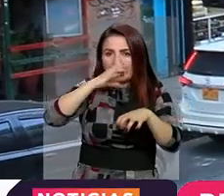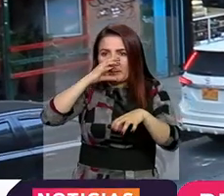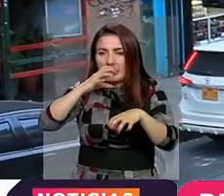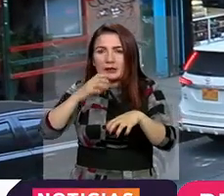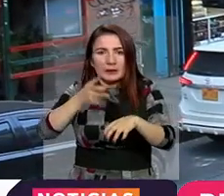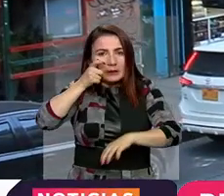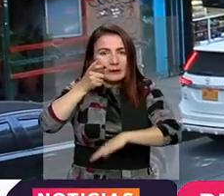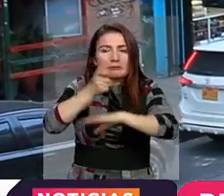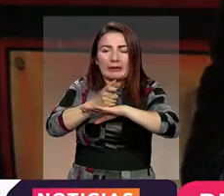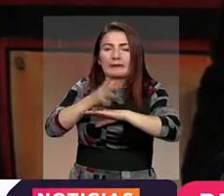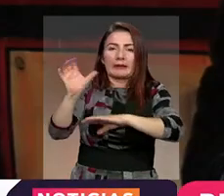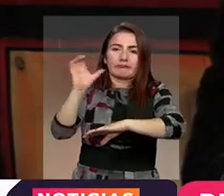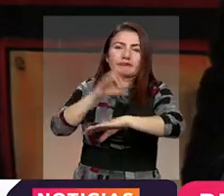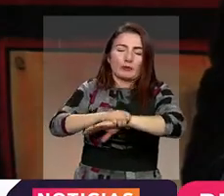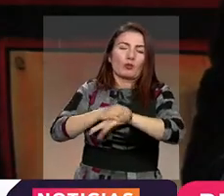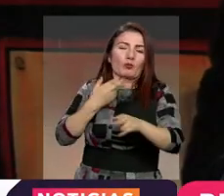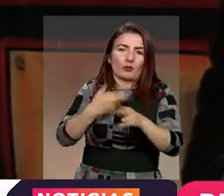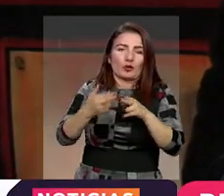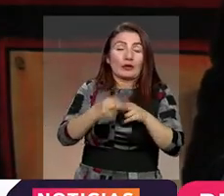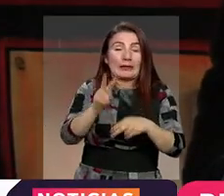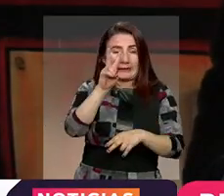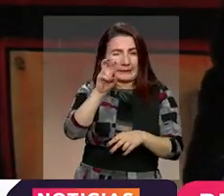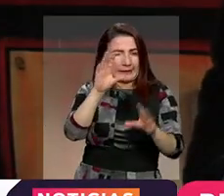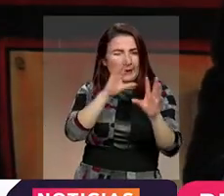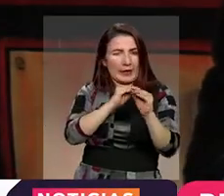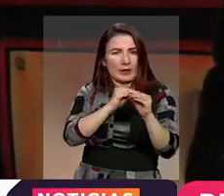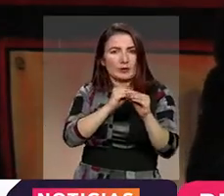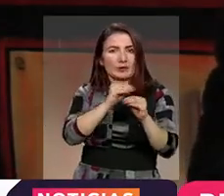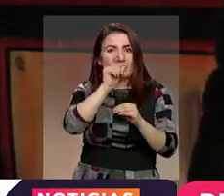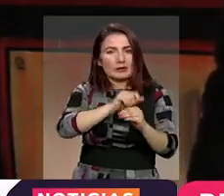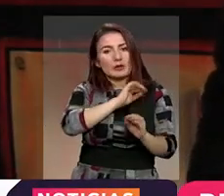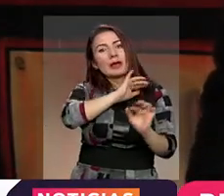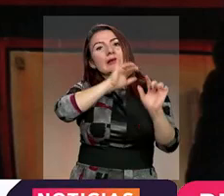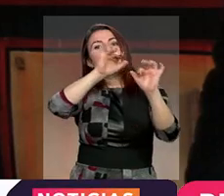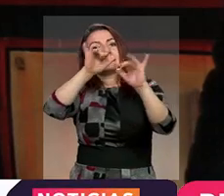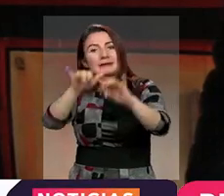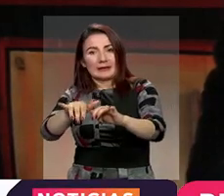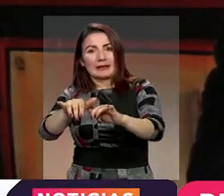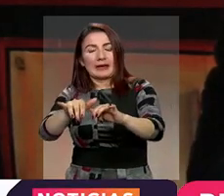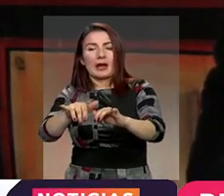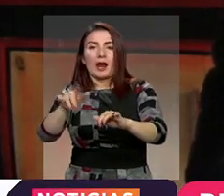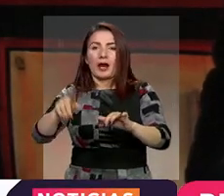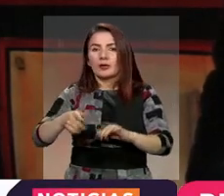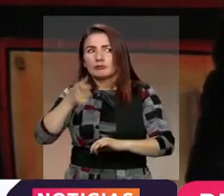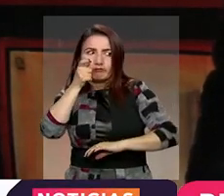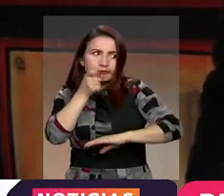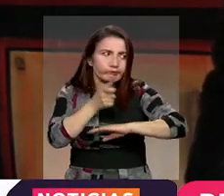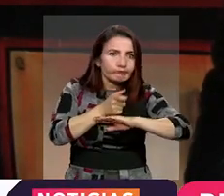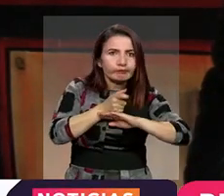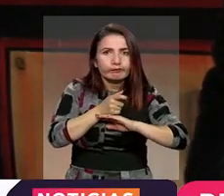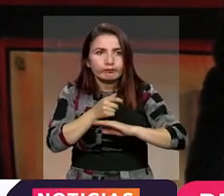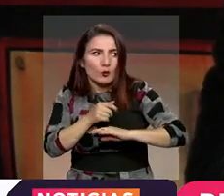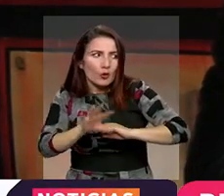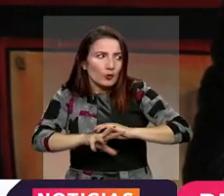tienen identificado. Desde las 7 de la noche, cuando la gente llega al sector, los delincuentes también